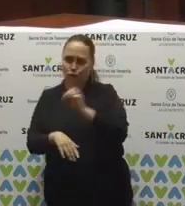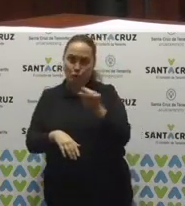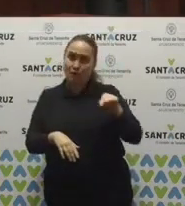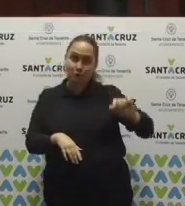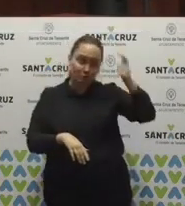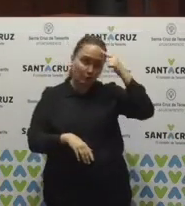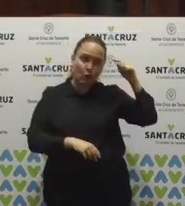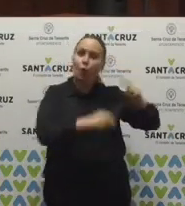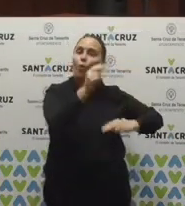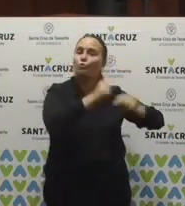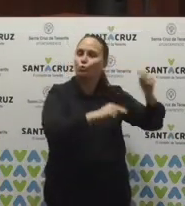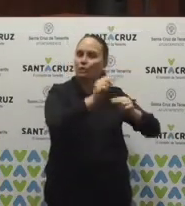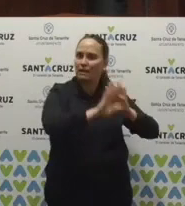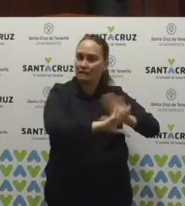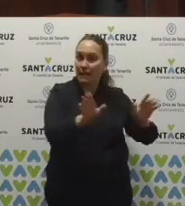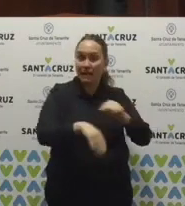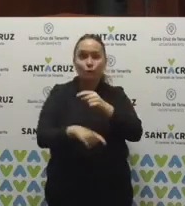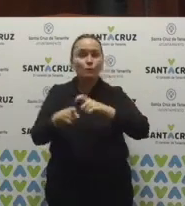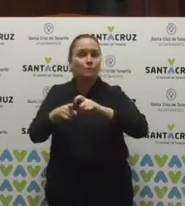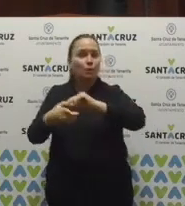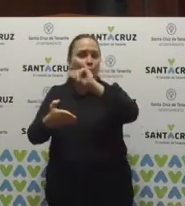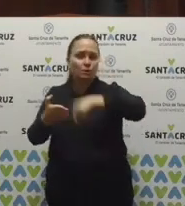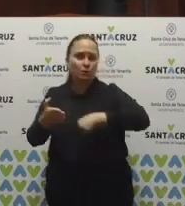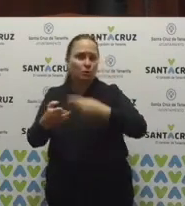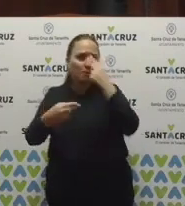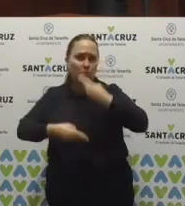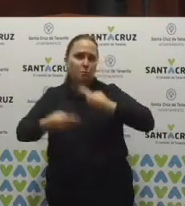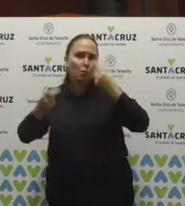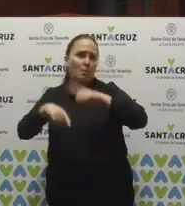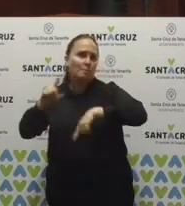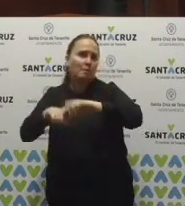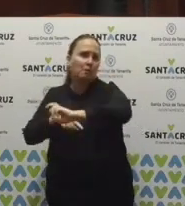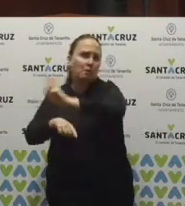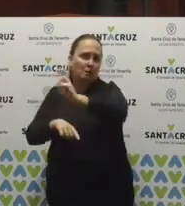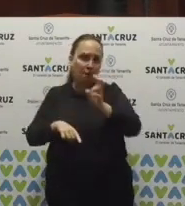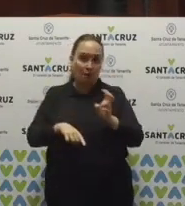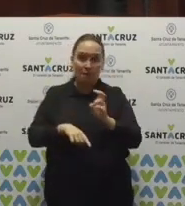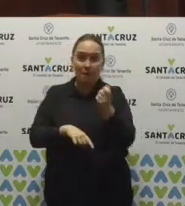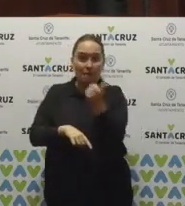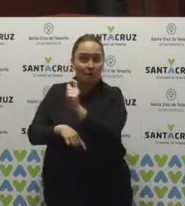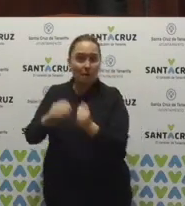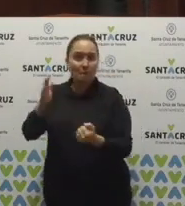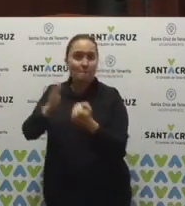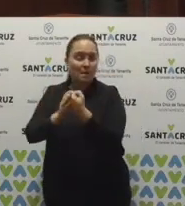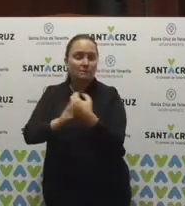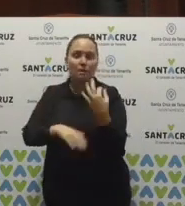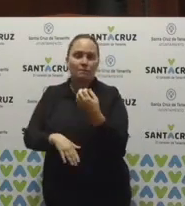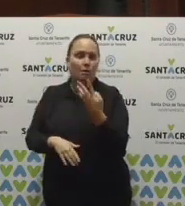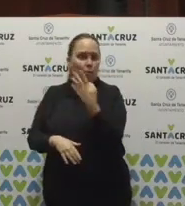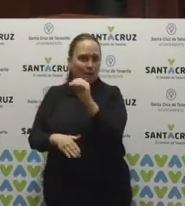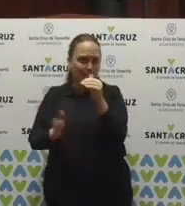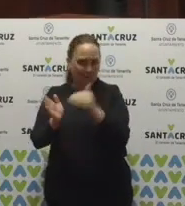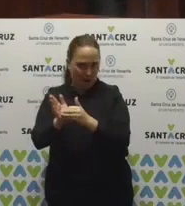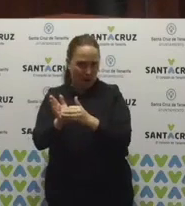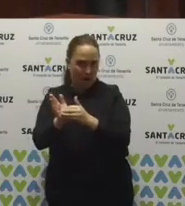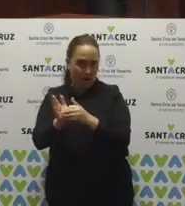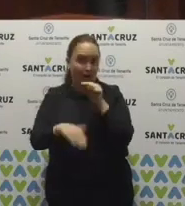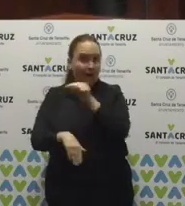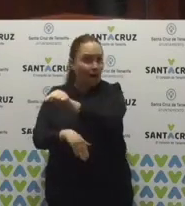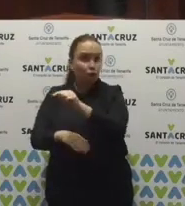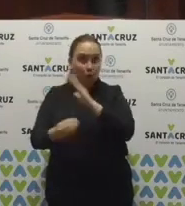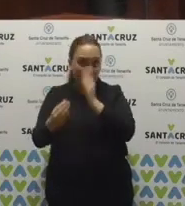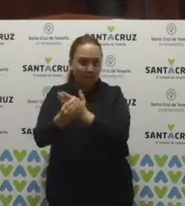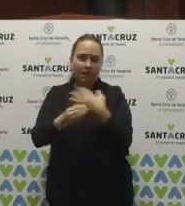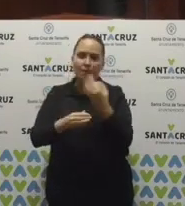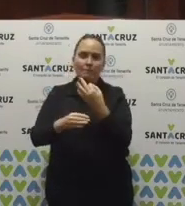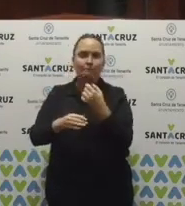mientras que el segundo es un tipo de contrato público con un valor estimado que no puede superar el umbral de los 40 mil y cuyos expedientes pues conllevan a tramitación